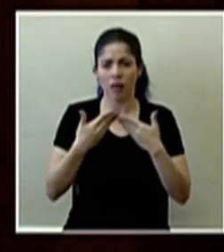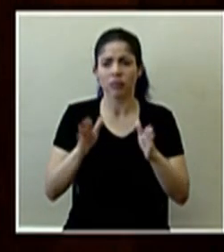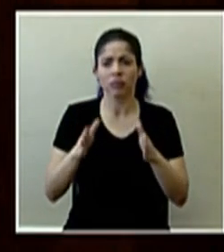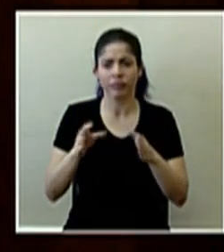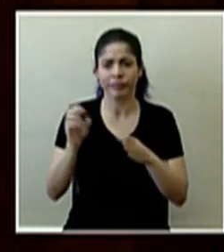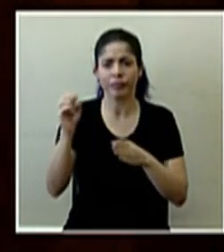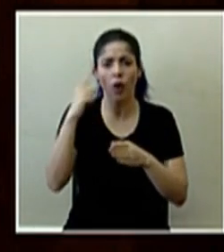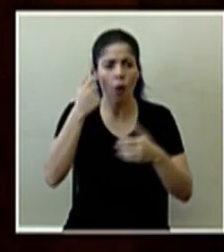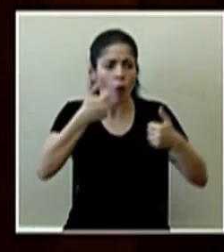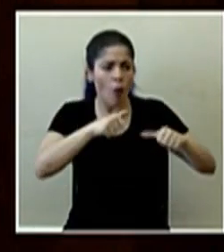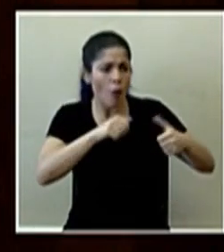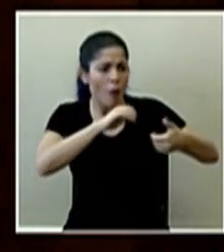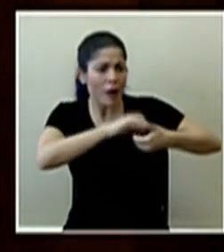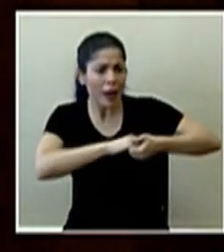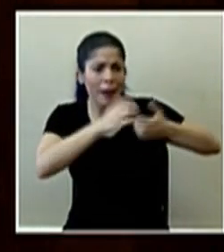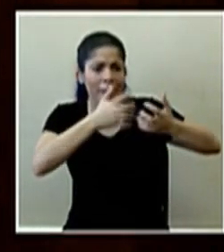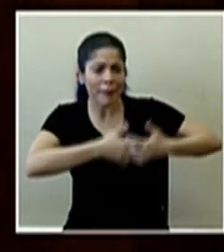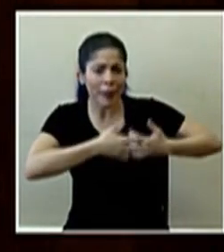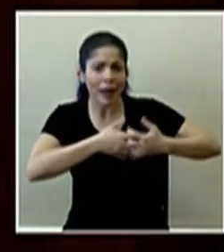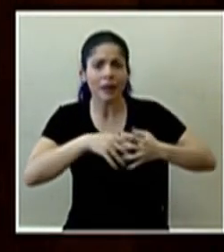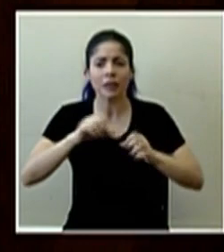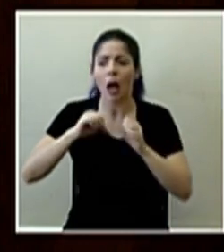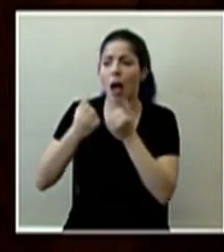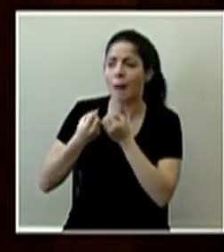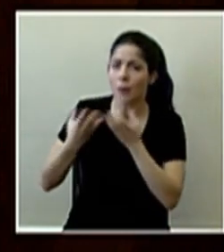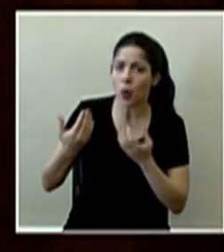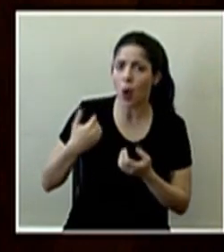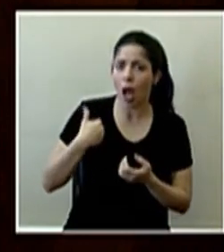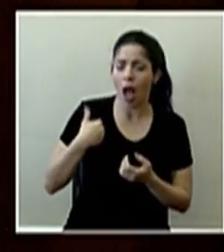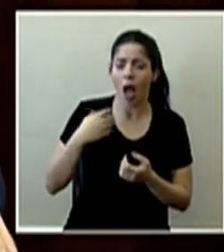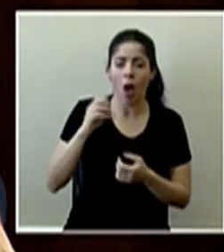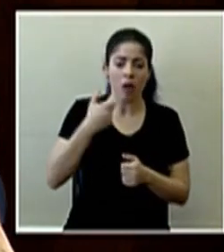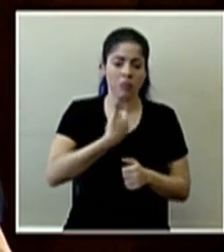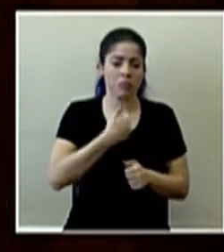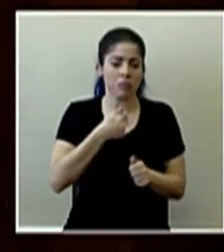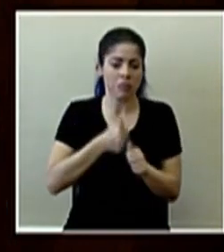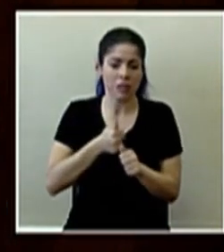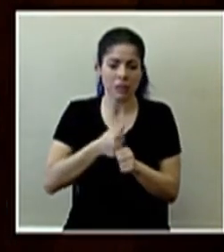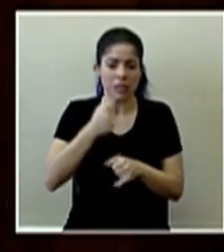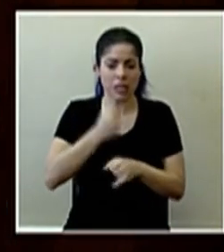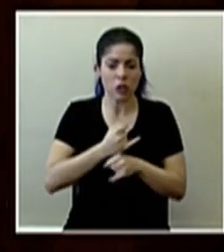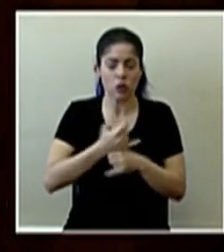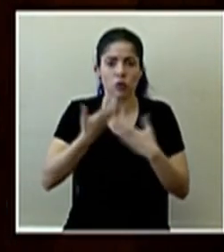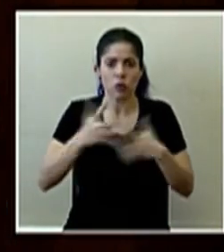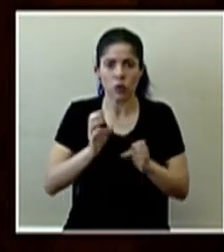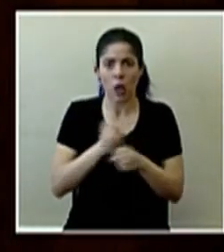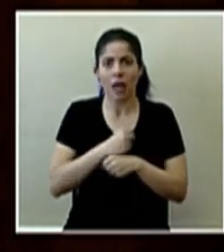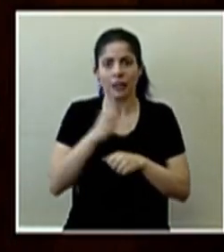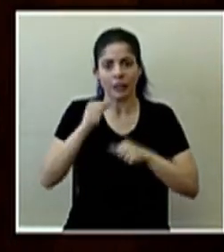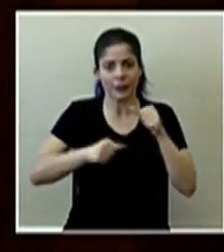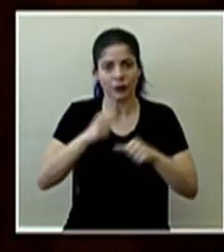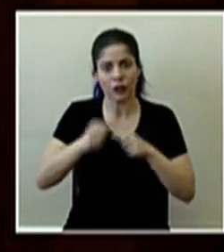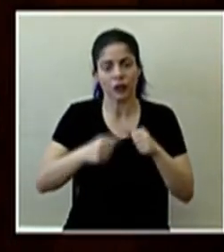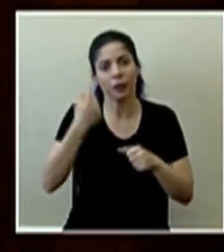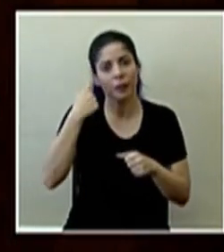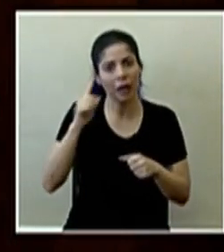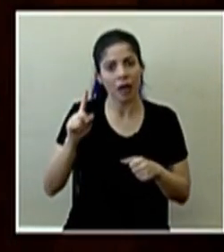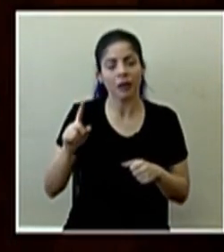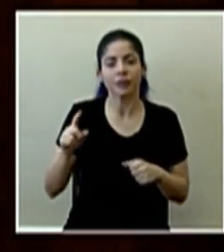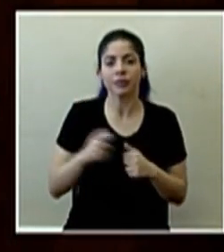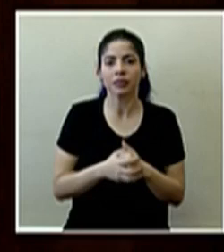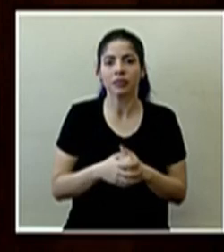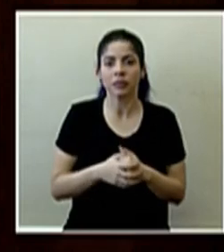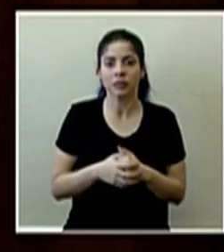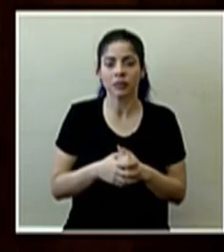por convenios con empresas o sector público o por la misma institución que hace ese esfuerzo